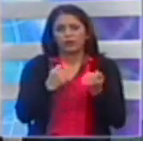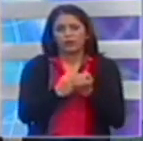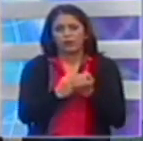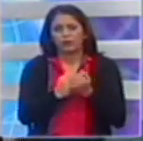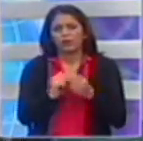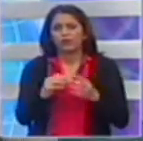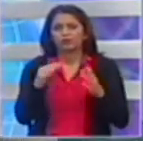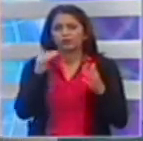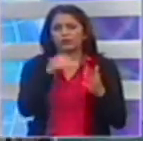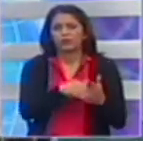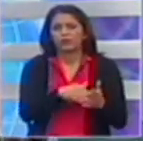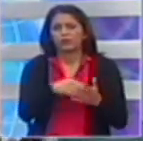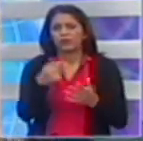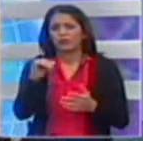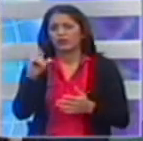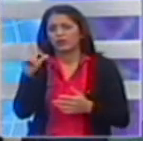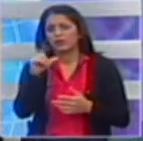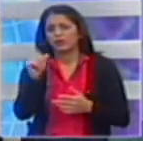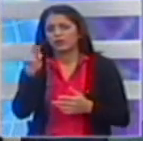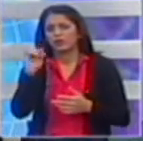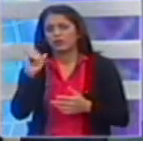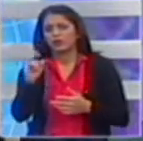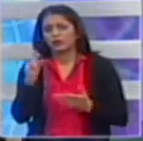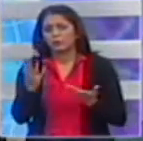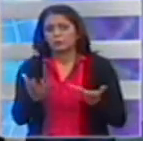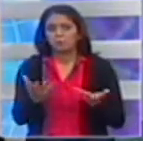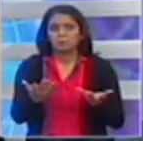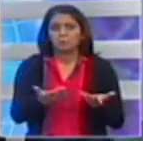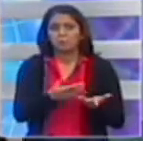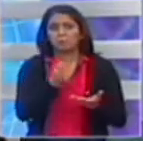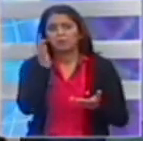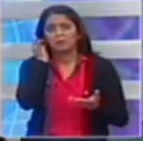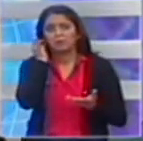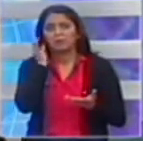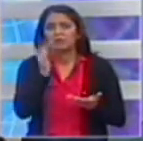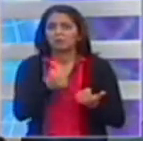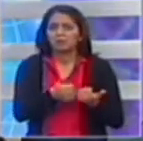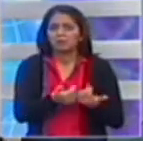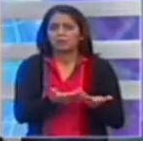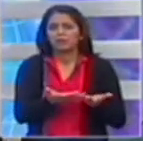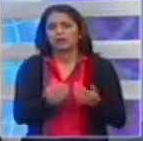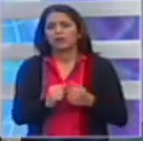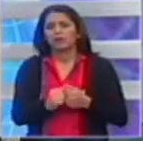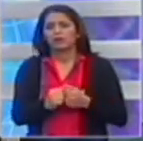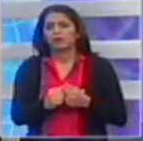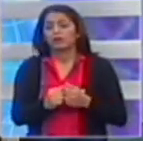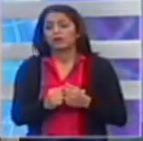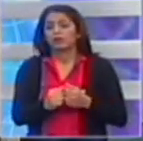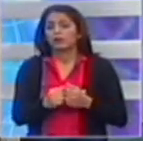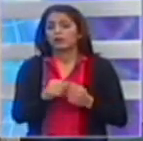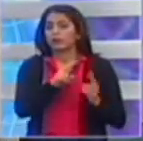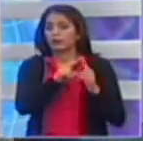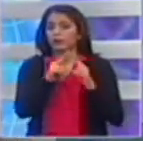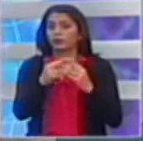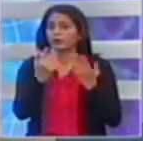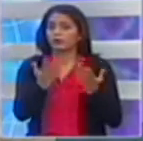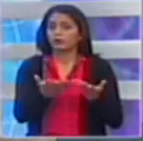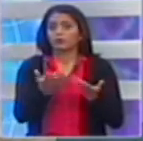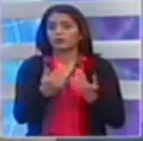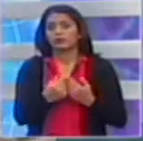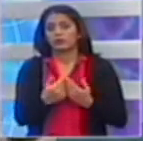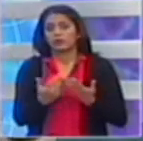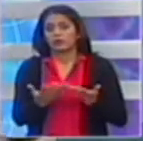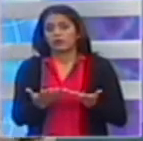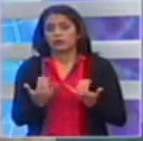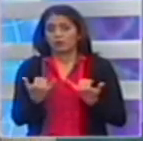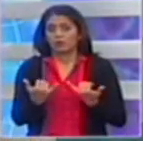Hillary Clinton. Por otro lado, es una señora que efectivamente representa el establishment norteamericano. Mucho de lo que se busca y mucho de lo que ha sido